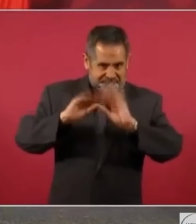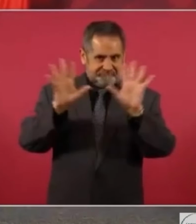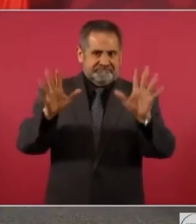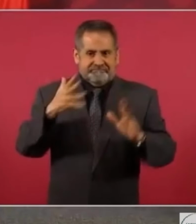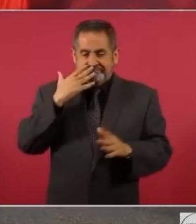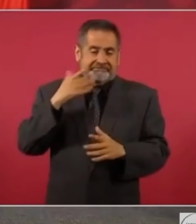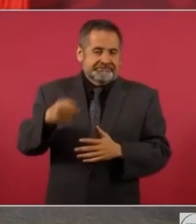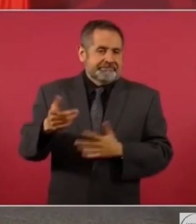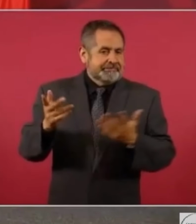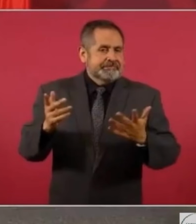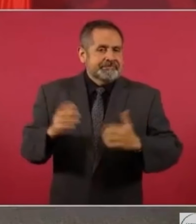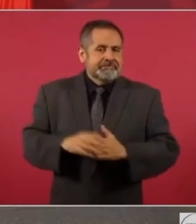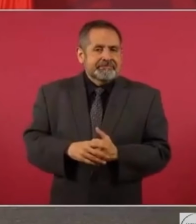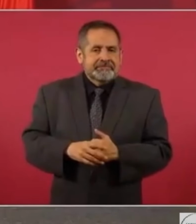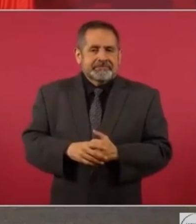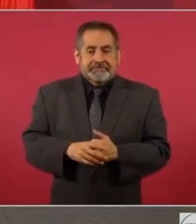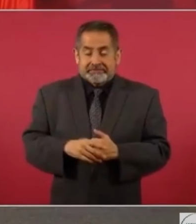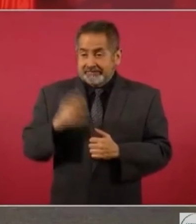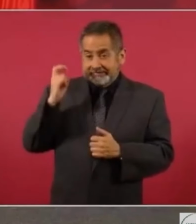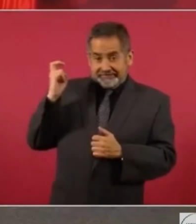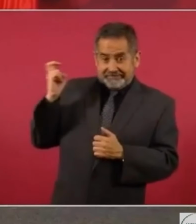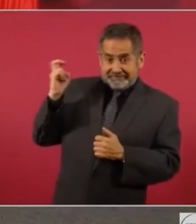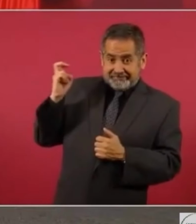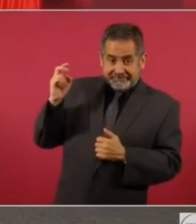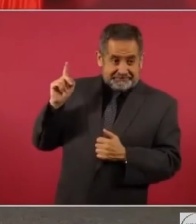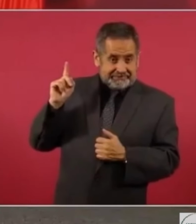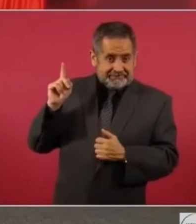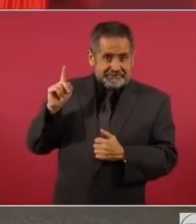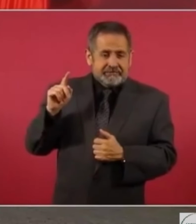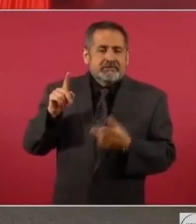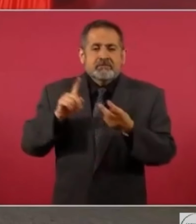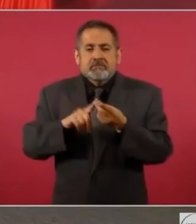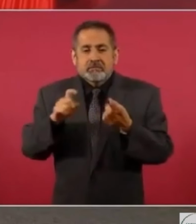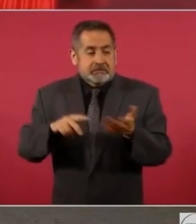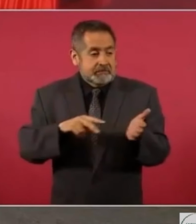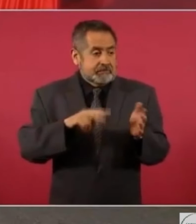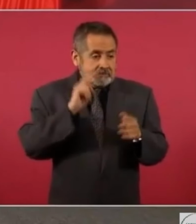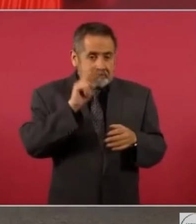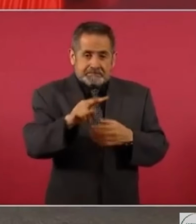no lo van a escuchar ni lo van a ver en la telera.